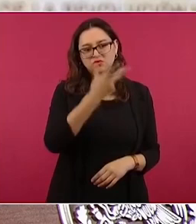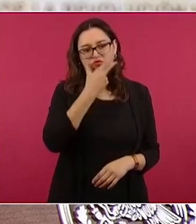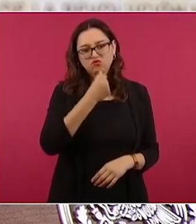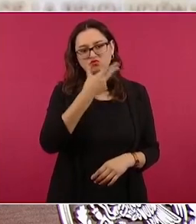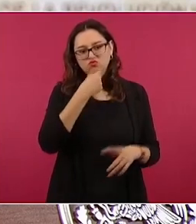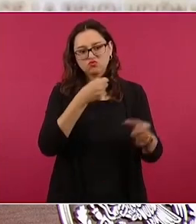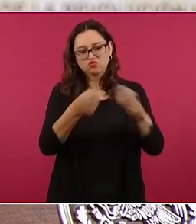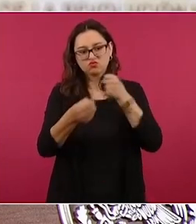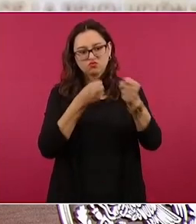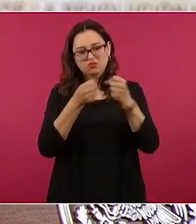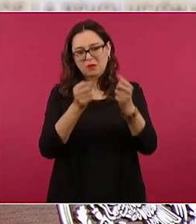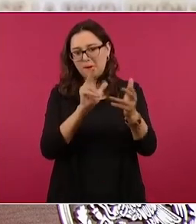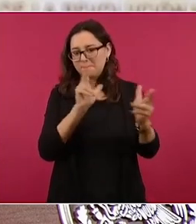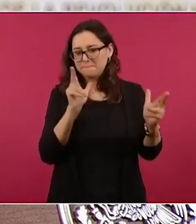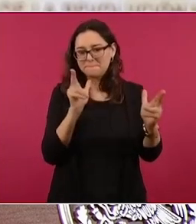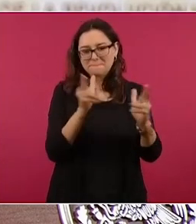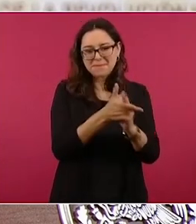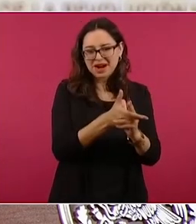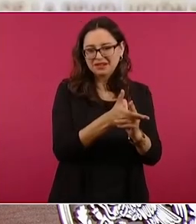periodista.